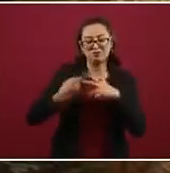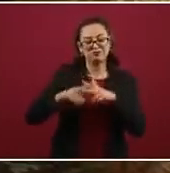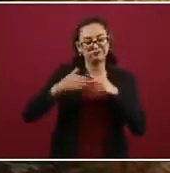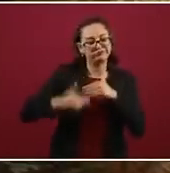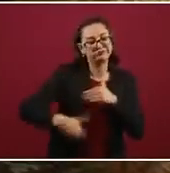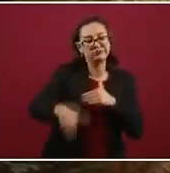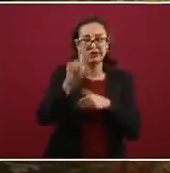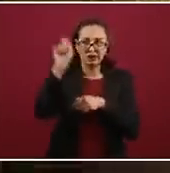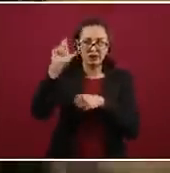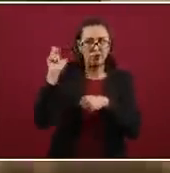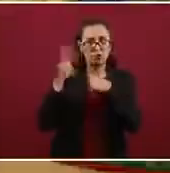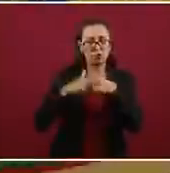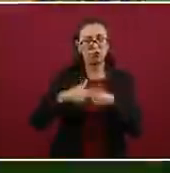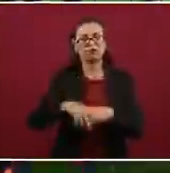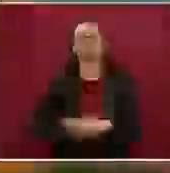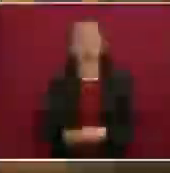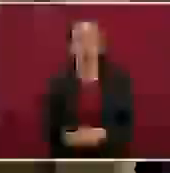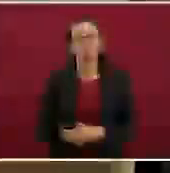Europa.